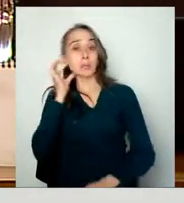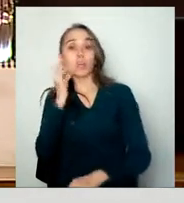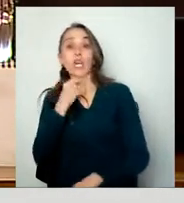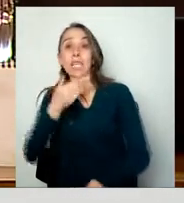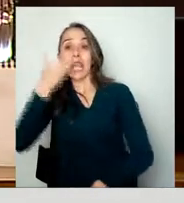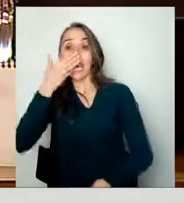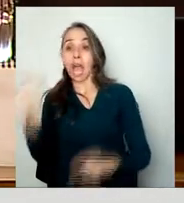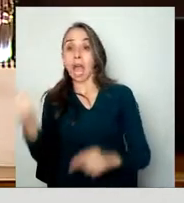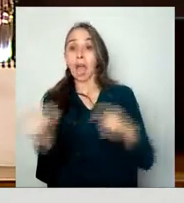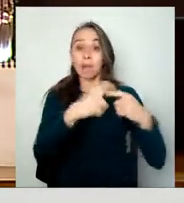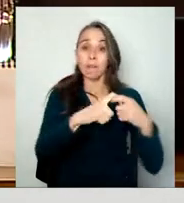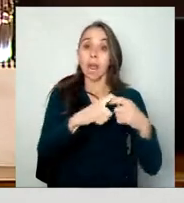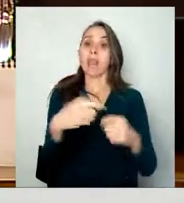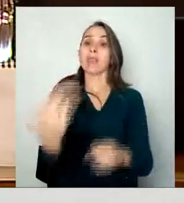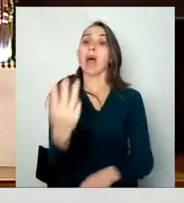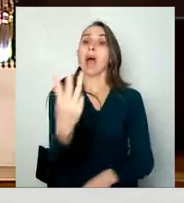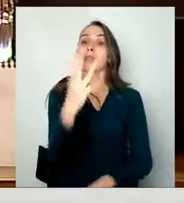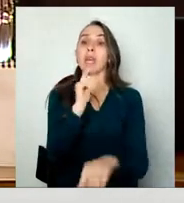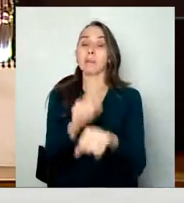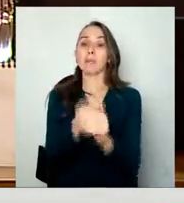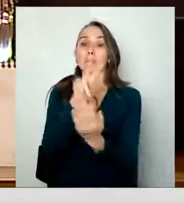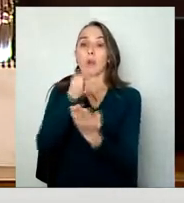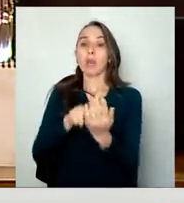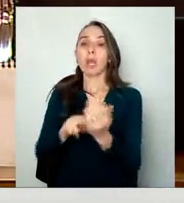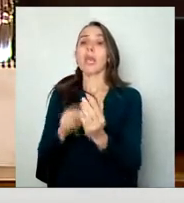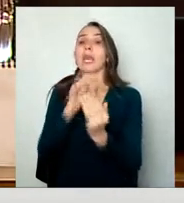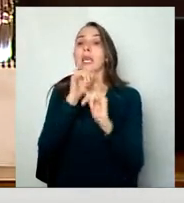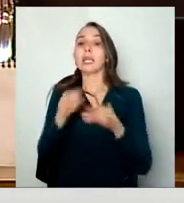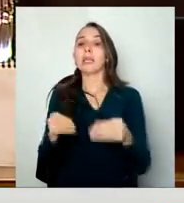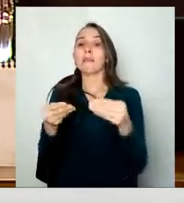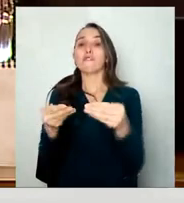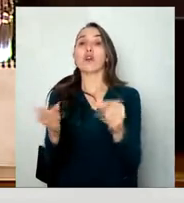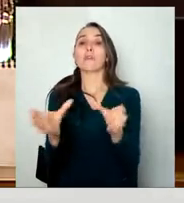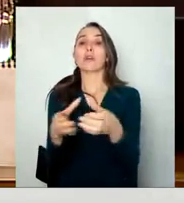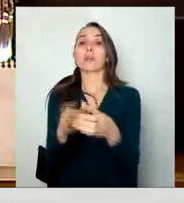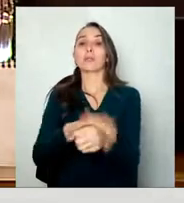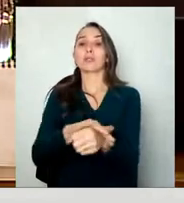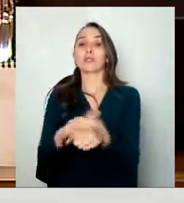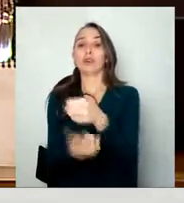rinde el informe de la comisión de Hacienda el diputado Ricardo Cifuentes